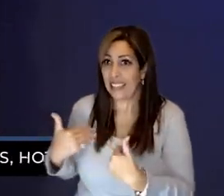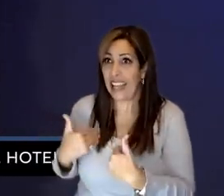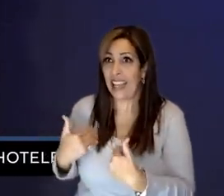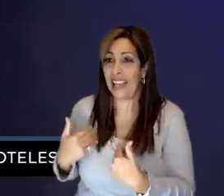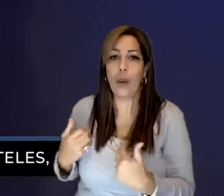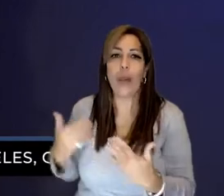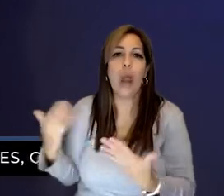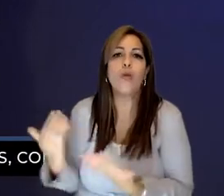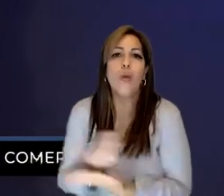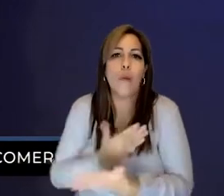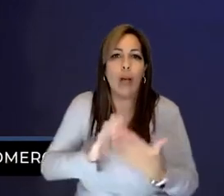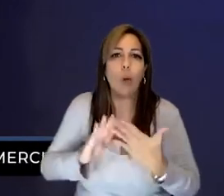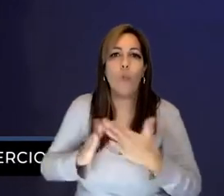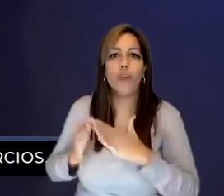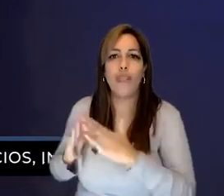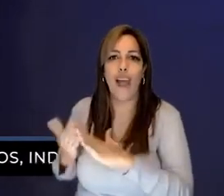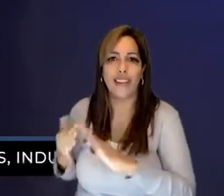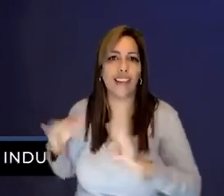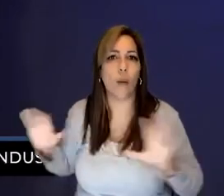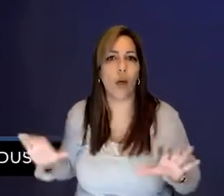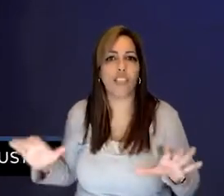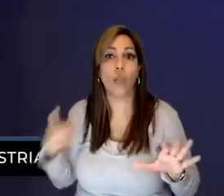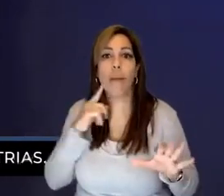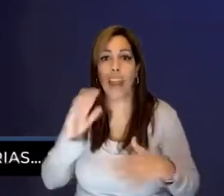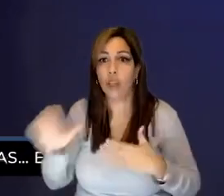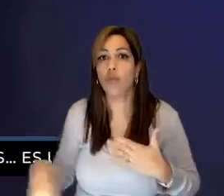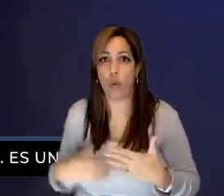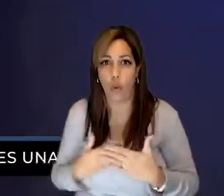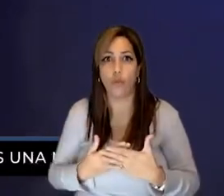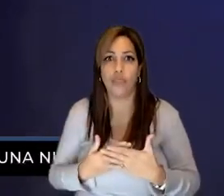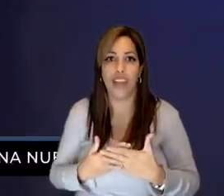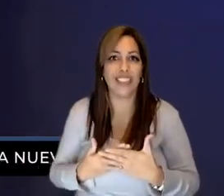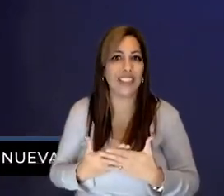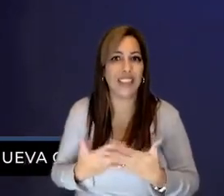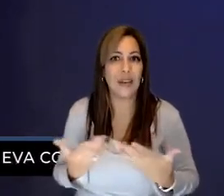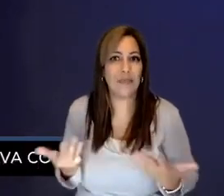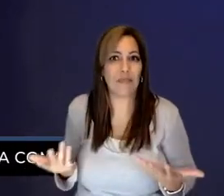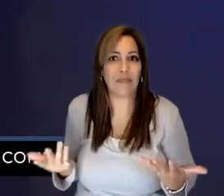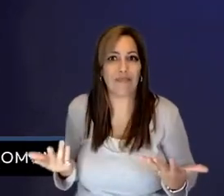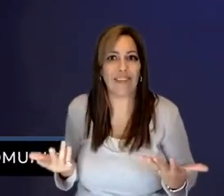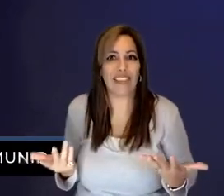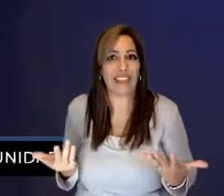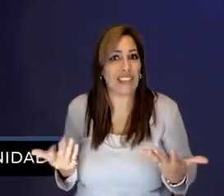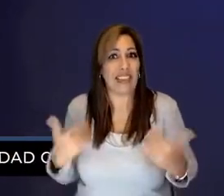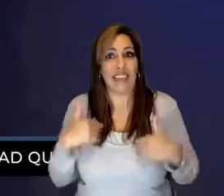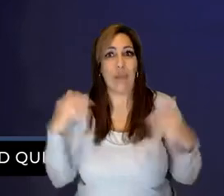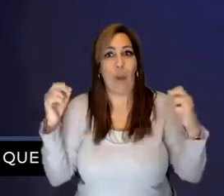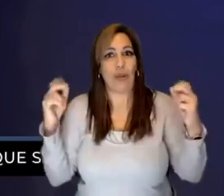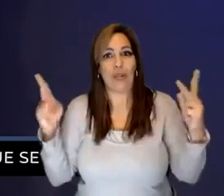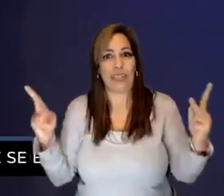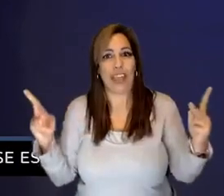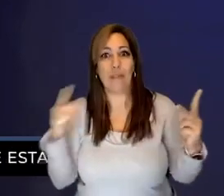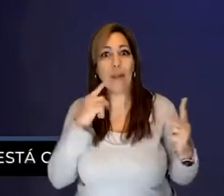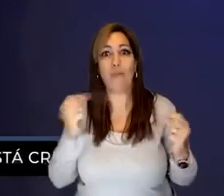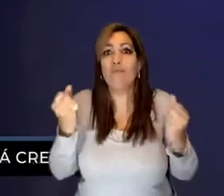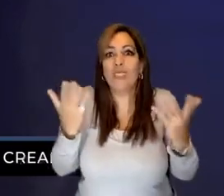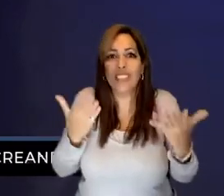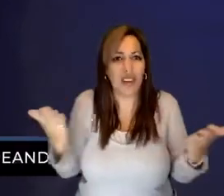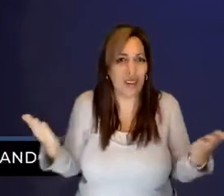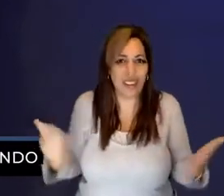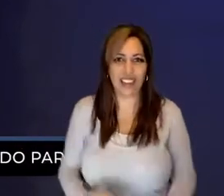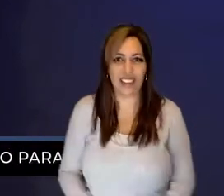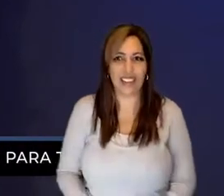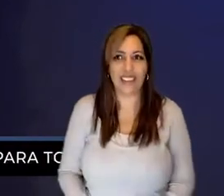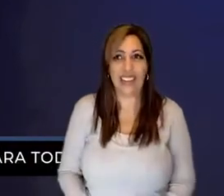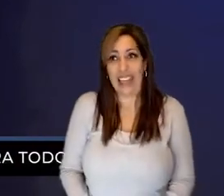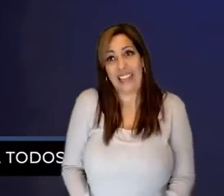proyecto, o sea, es una nueva comunidad que estamos creando y una comunidad para todos. O sea, que aquí va a haber oportunidades para muchas